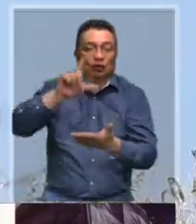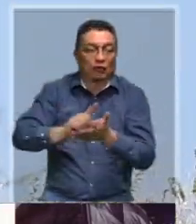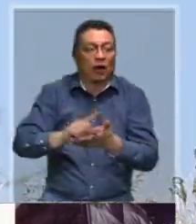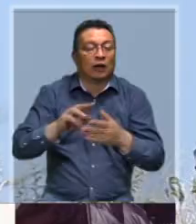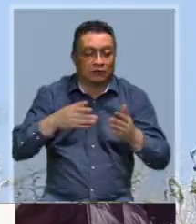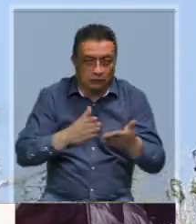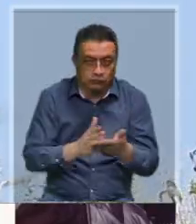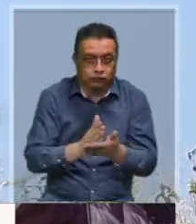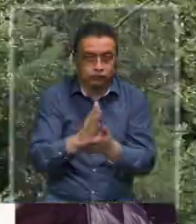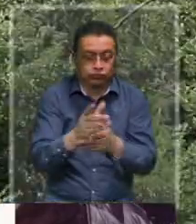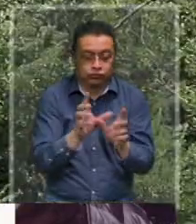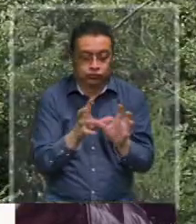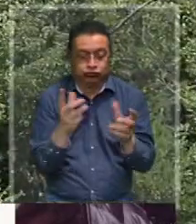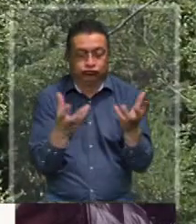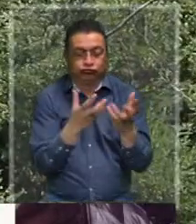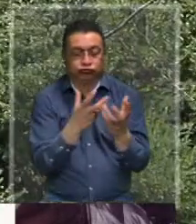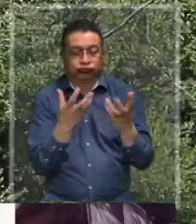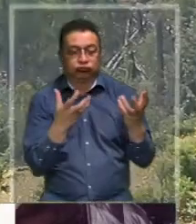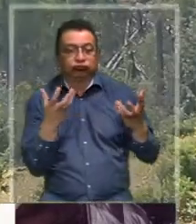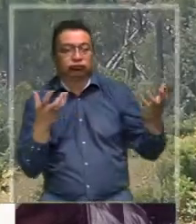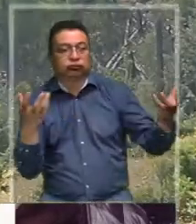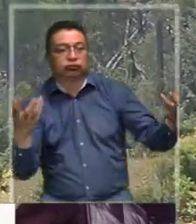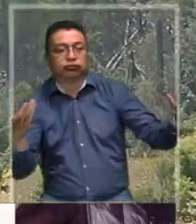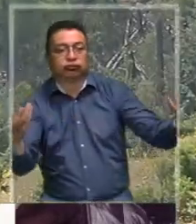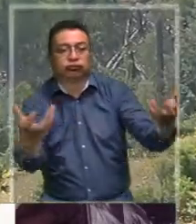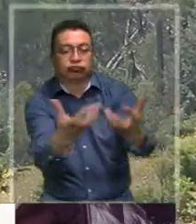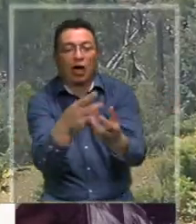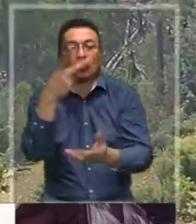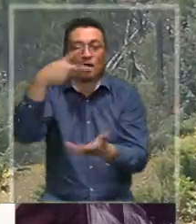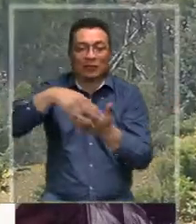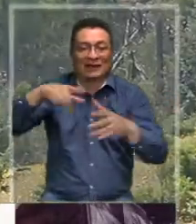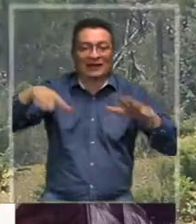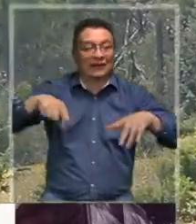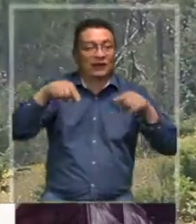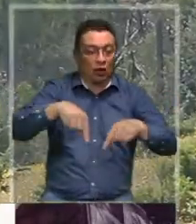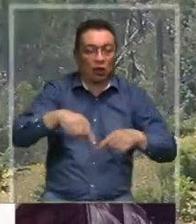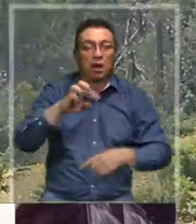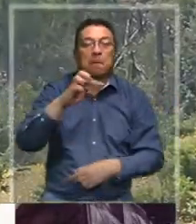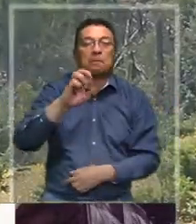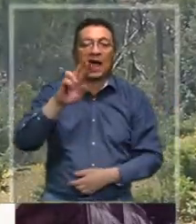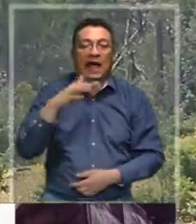donde comenzó a rodearse de fuego el pueblo el 2017 y hoy es un parque.